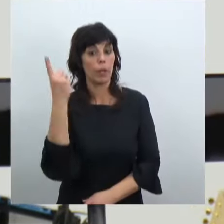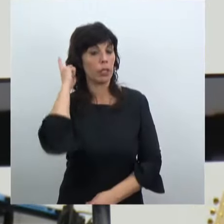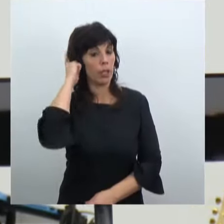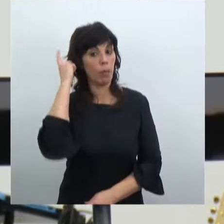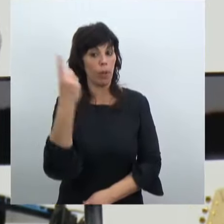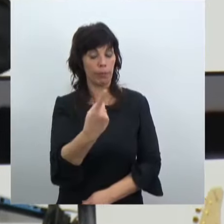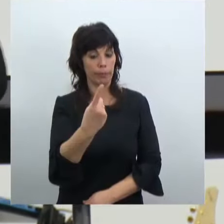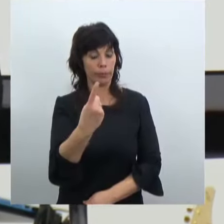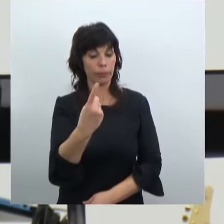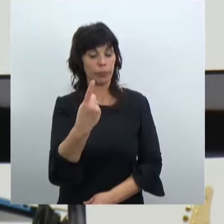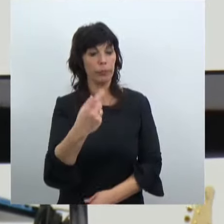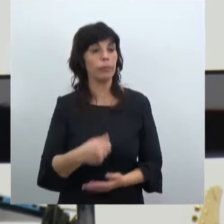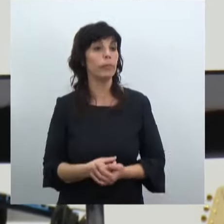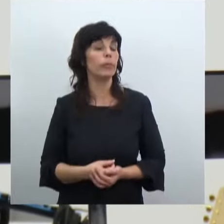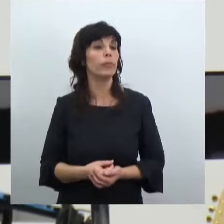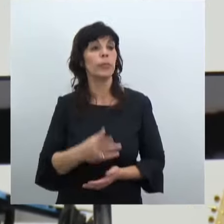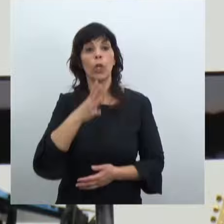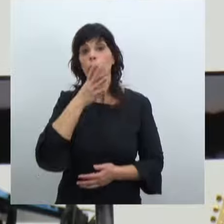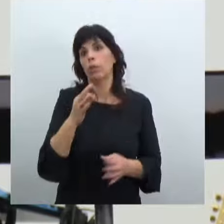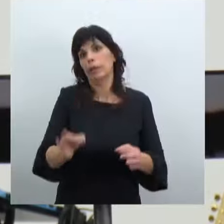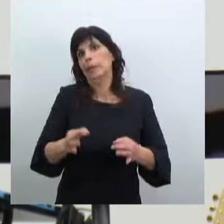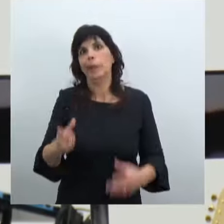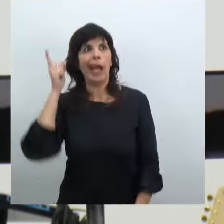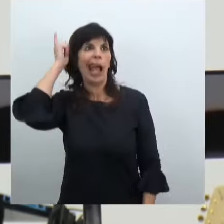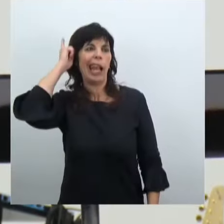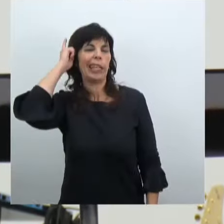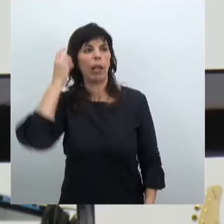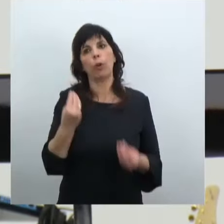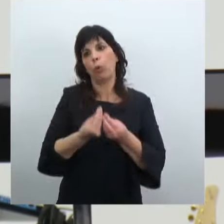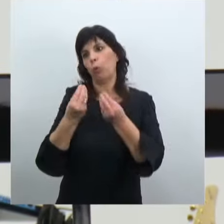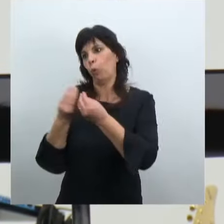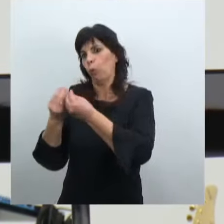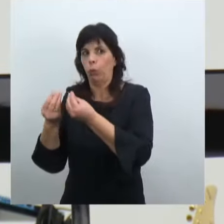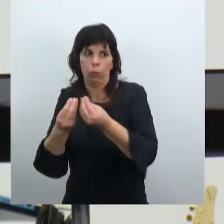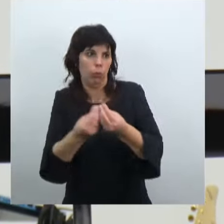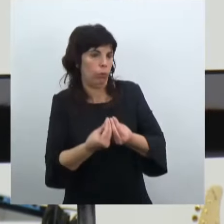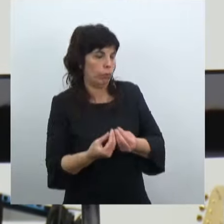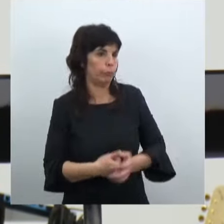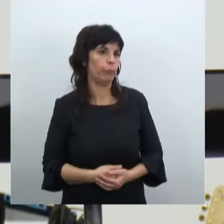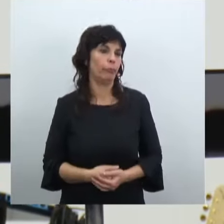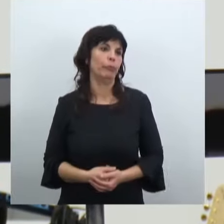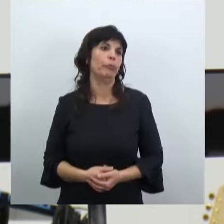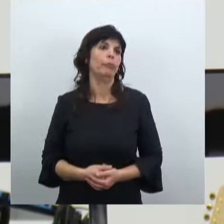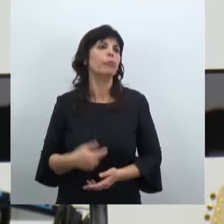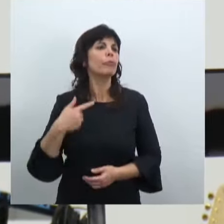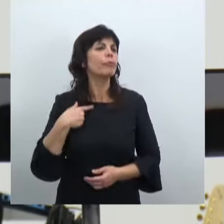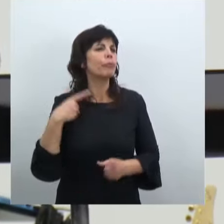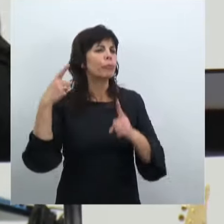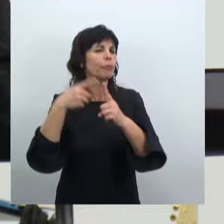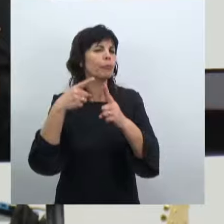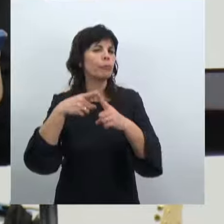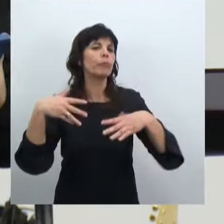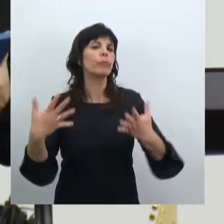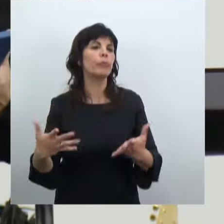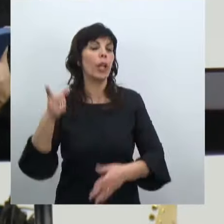qué? Porque siempre uno lleva el teléfono en la mano, en cualquier lugar, ¿a que sí? Entonces me propuse de leer